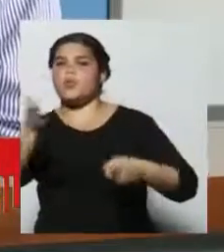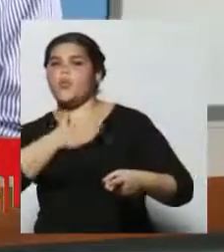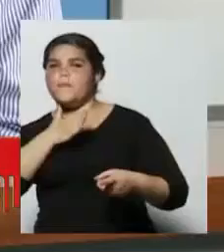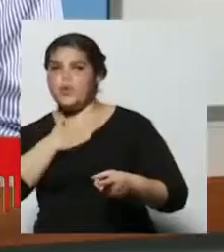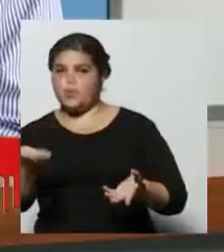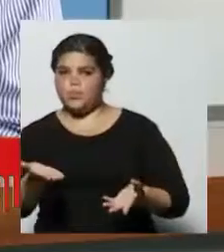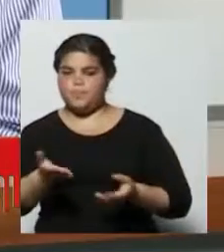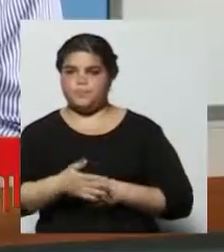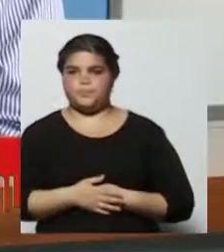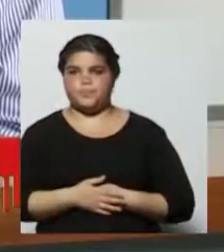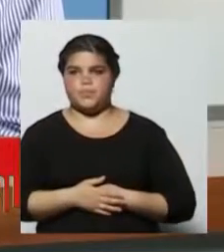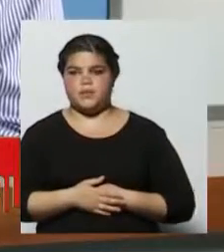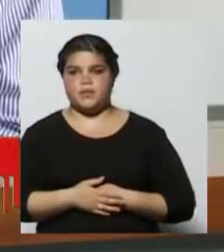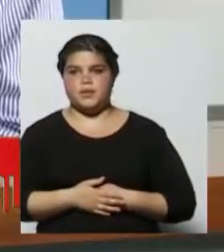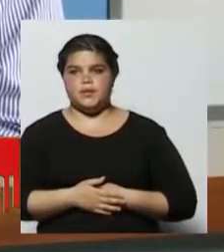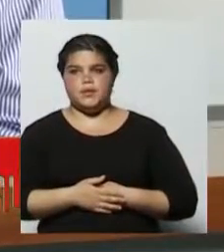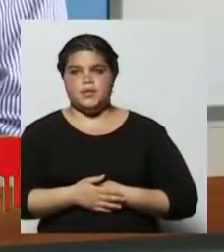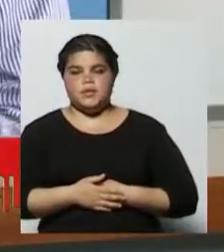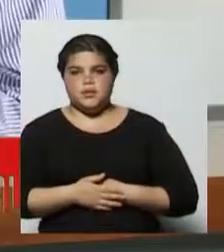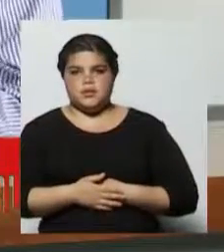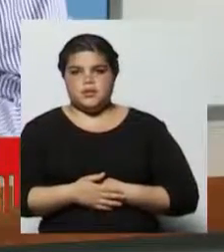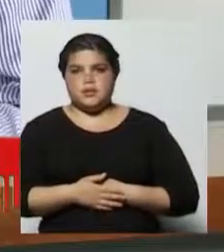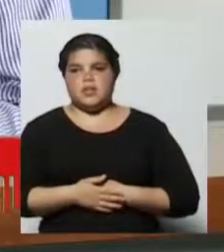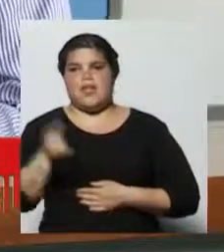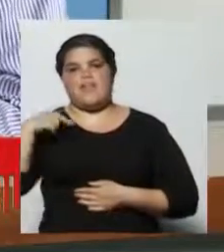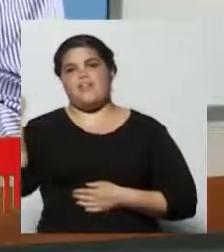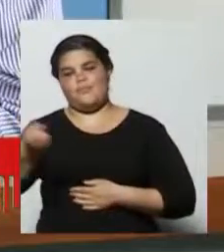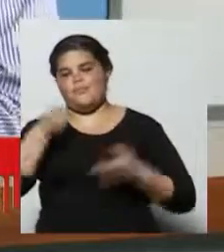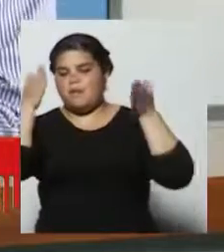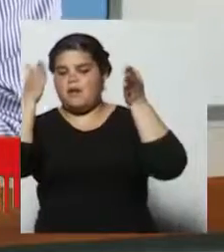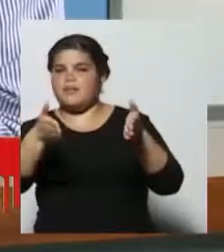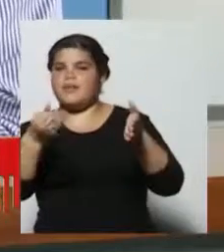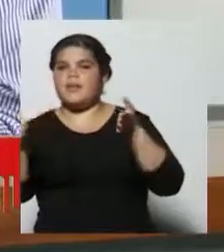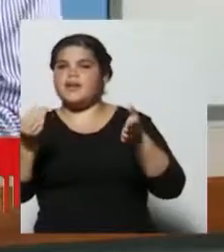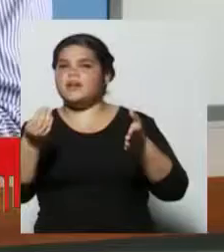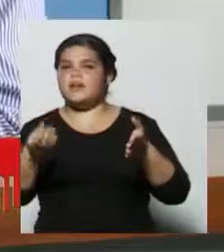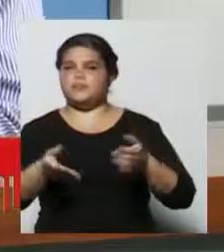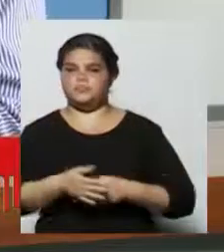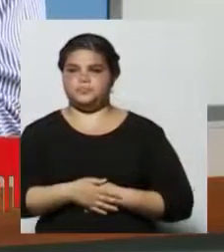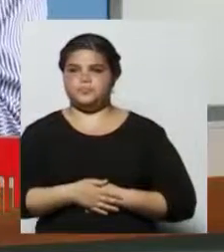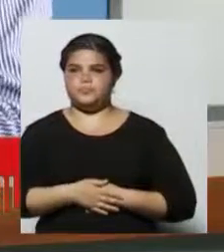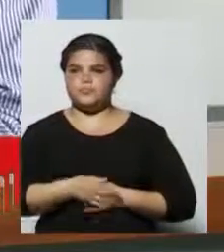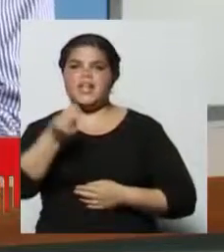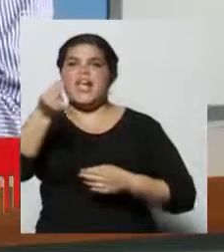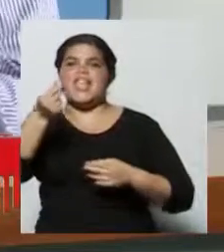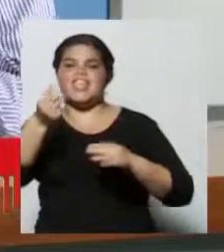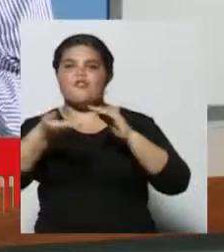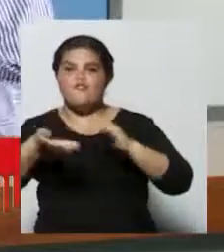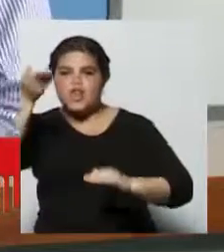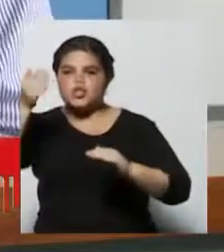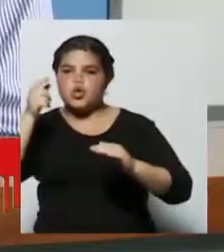muy probablemente estén más centrados en reducir la inflación